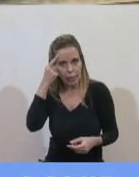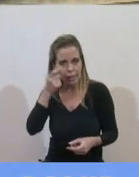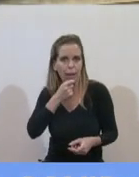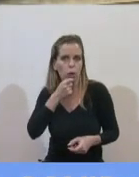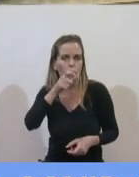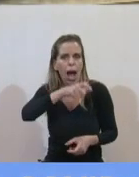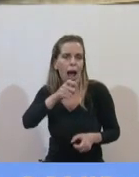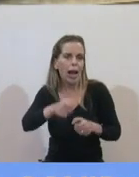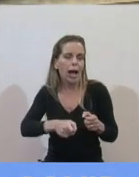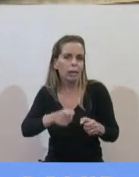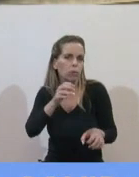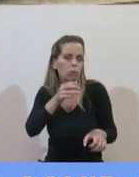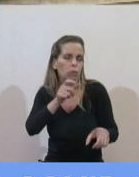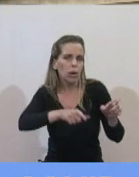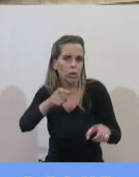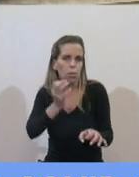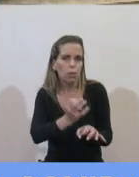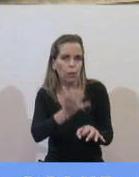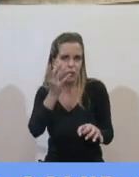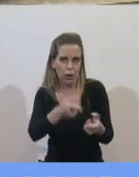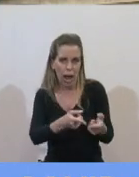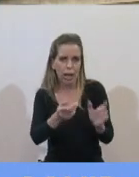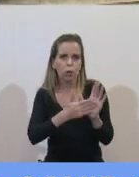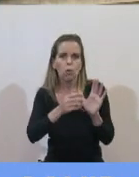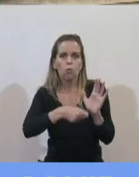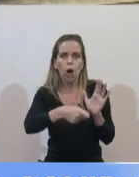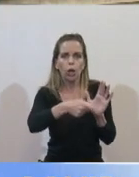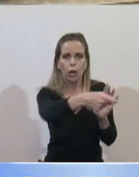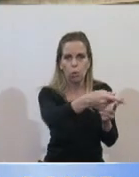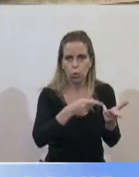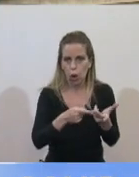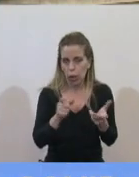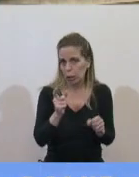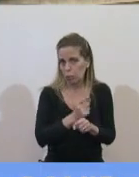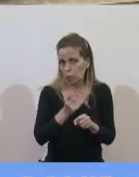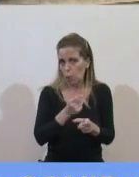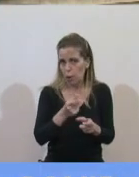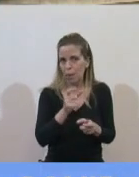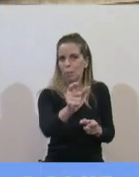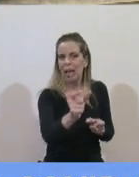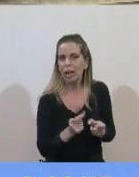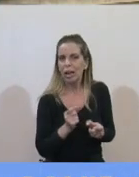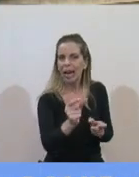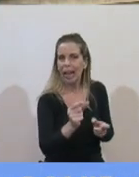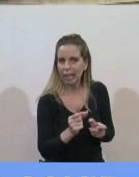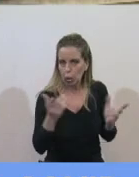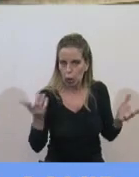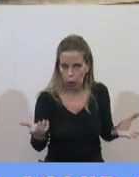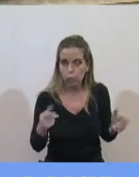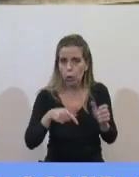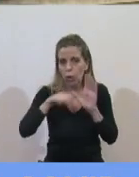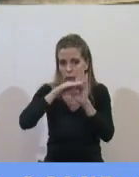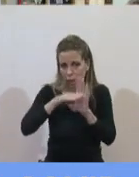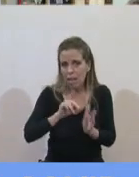cuentapropistas a los profesionales independientes a las empresas que no tienen acceso al crédito ahora bien todas estas medidas tuvieron